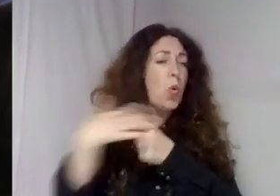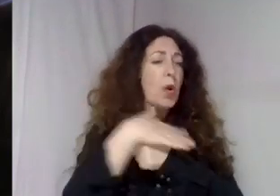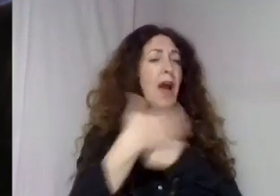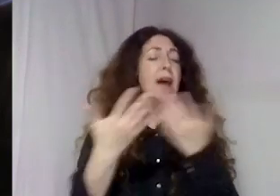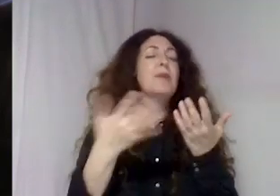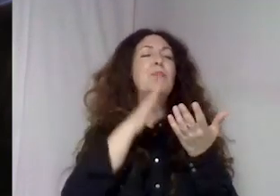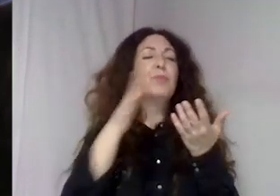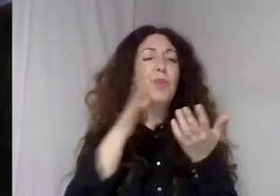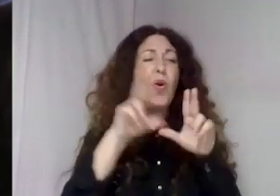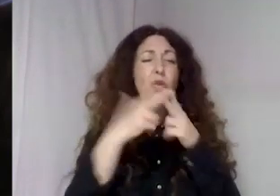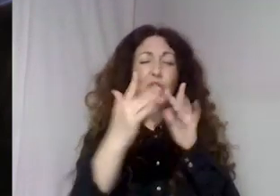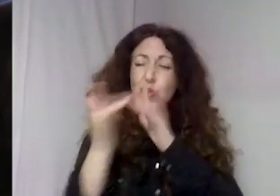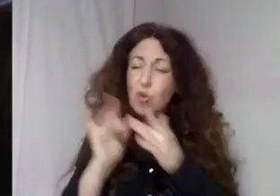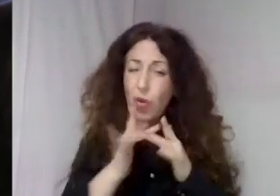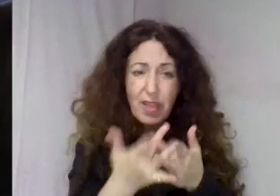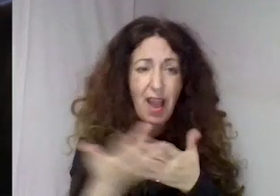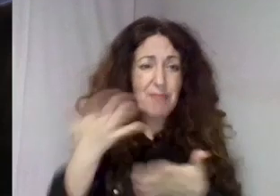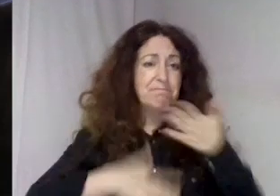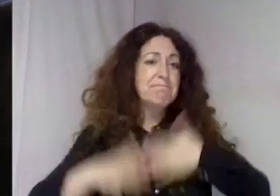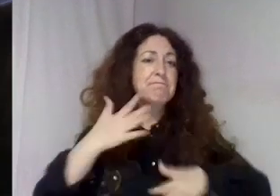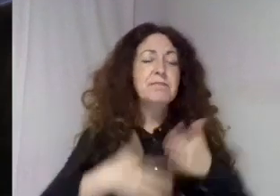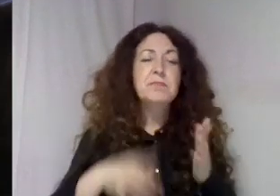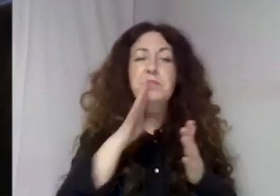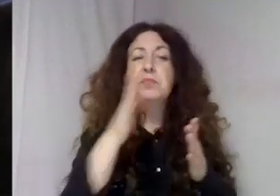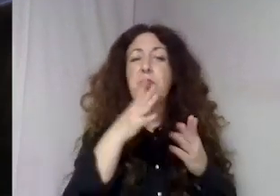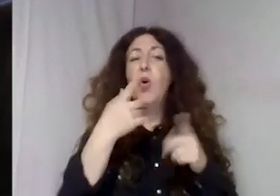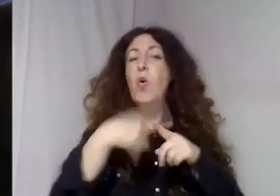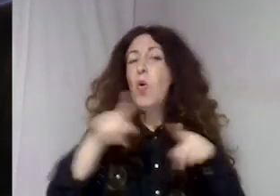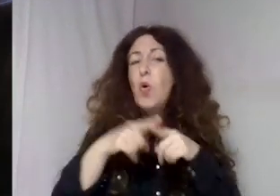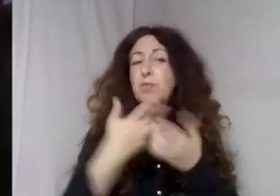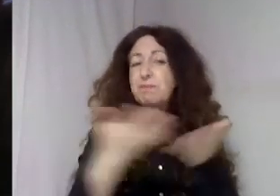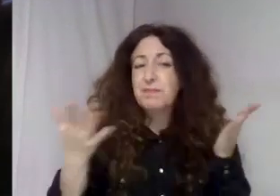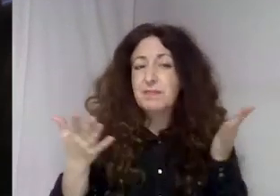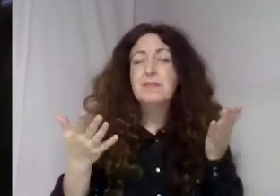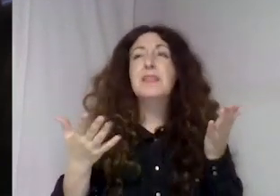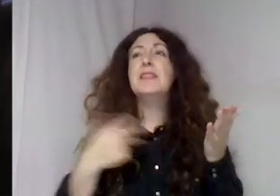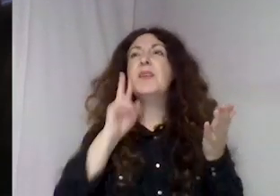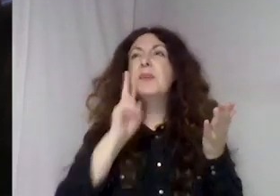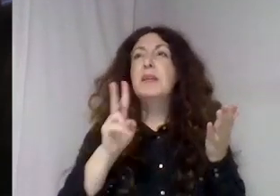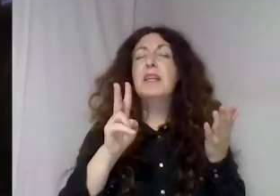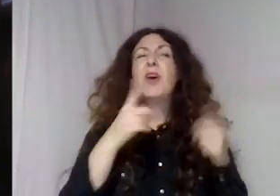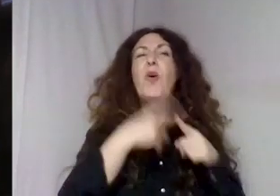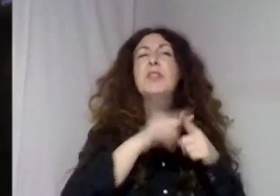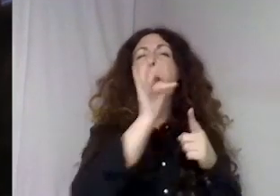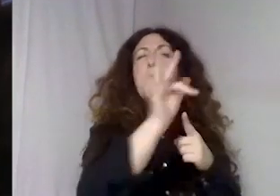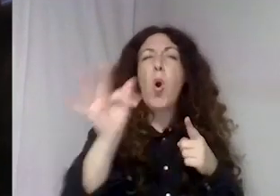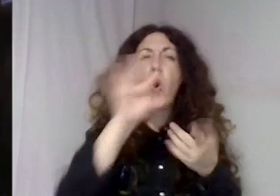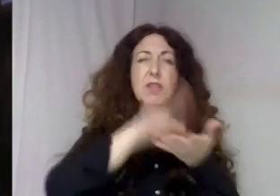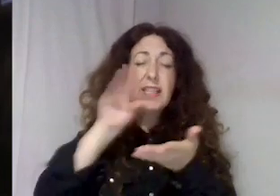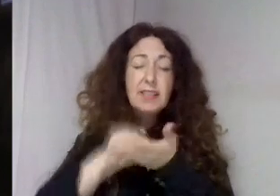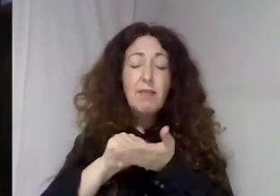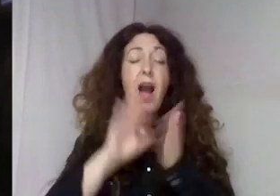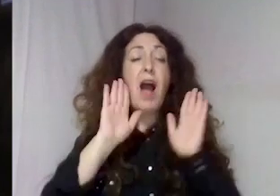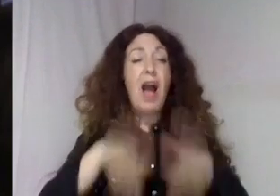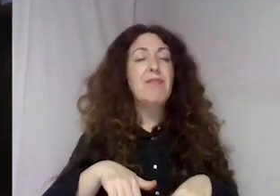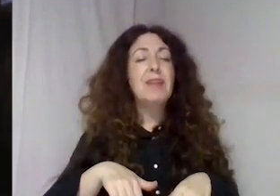de personalidad. No tiene nada que ver con la mente. Muy raramente tiene que ver con la mente, pero sí con trastornos de la personalidad que no tienen nada que ver con la mente y con lo que